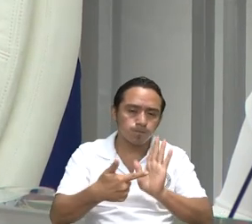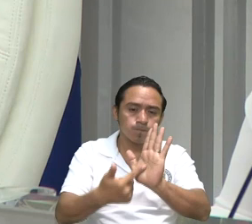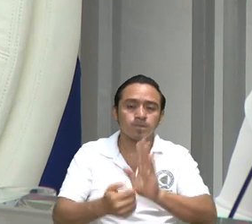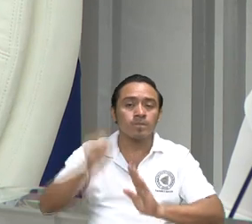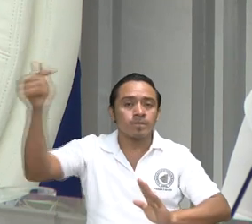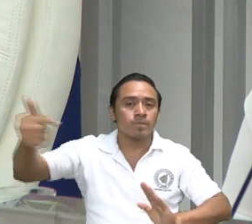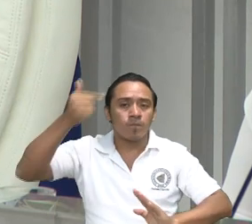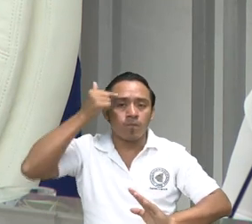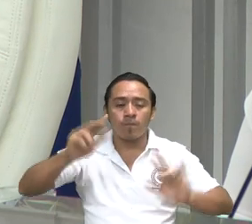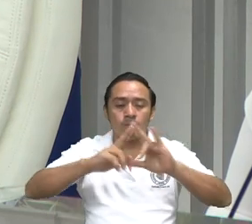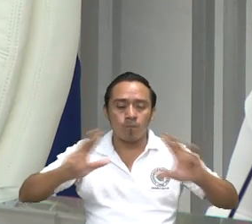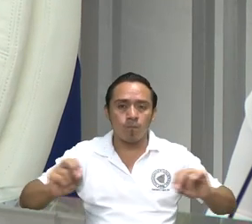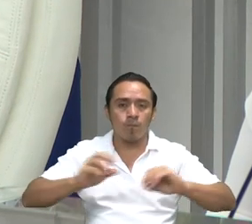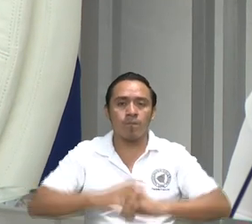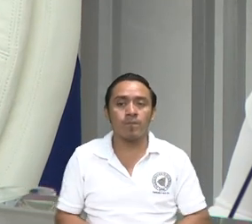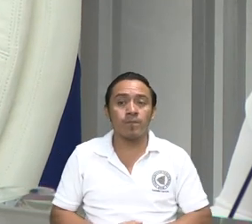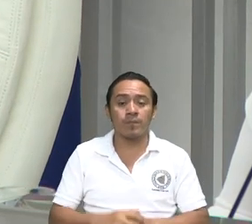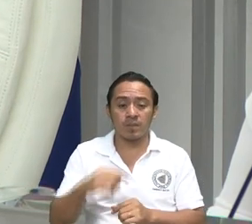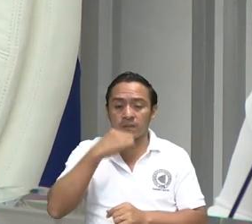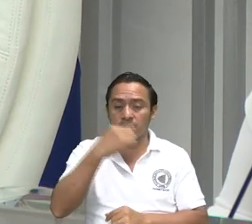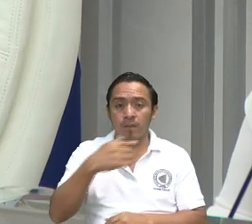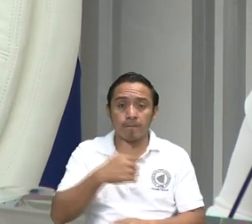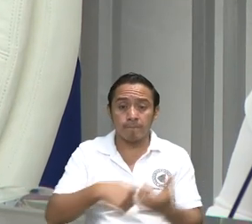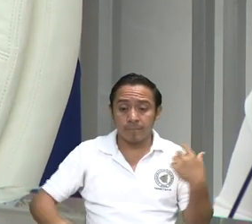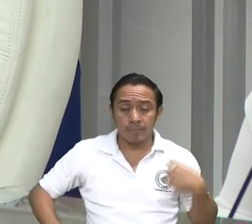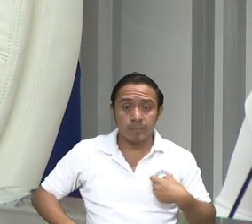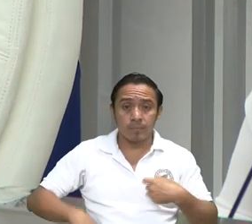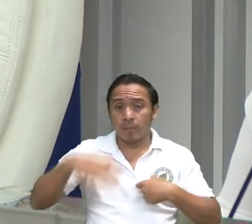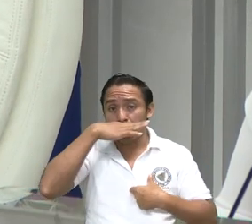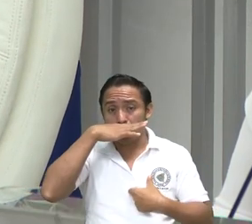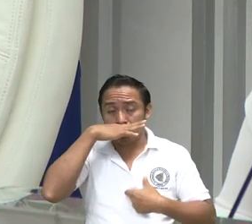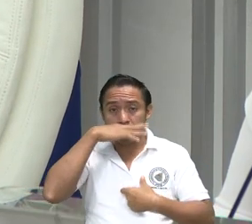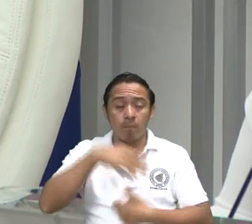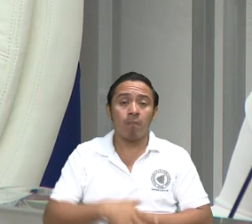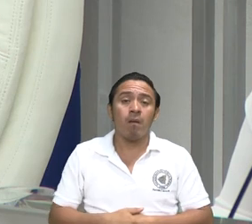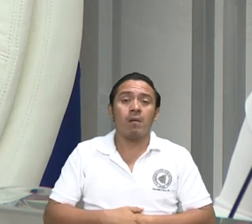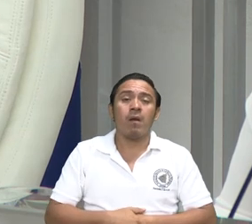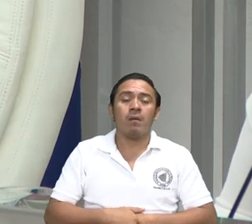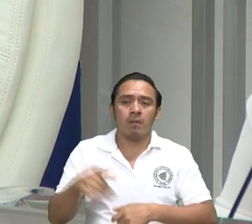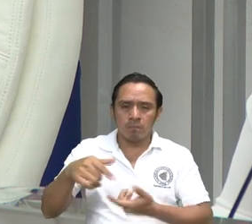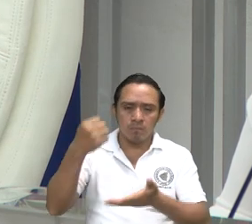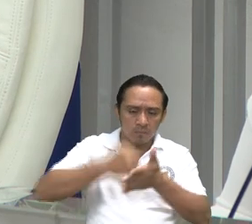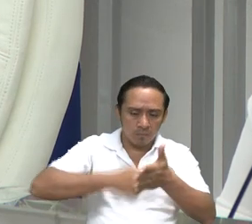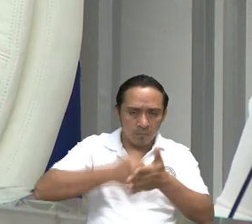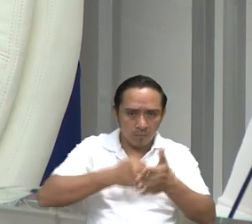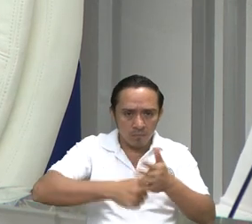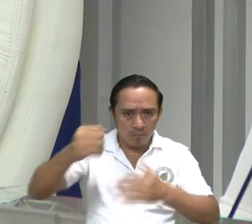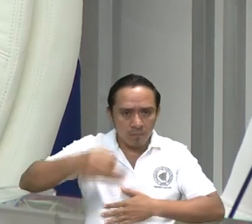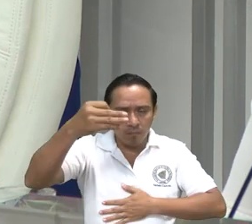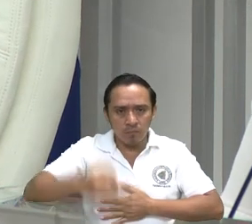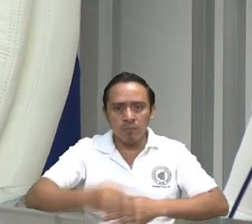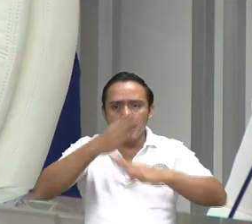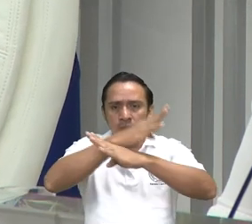El gobierno de Nicaragua, encabezado por el Frente Sandinista de Liberación Nacional, ha defendido con firmeza